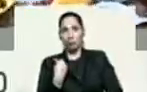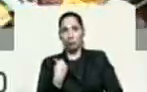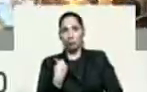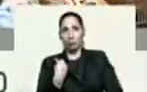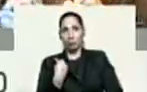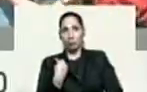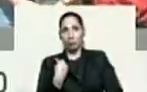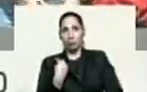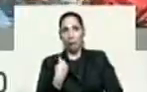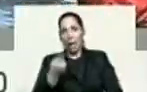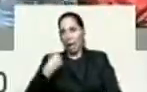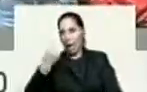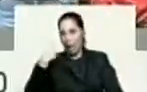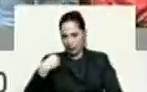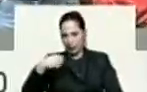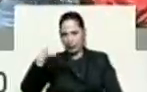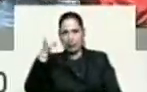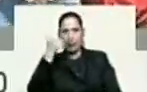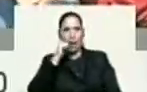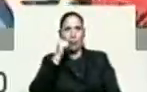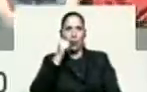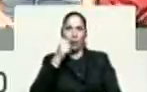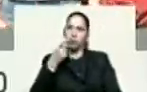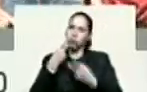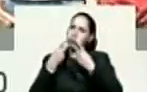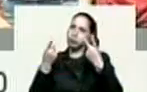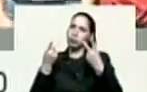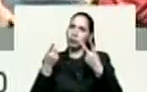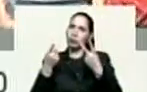día sábado, anunciaba